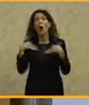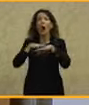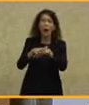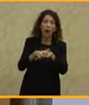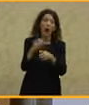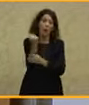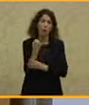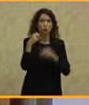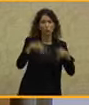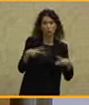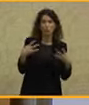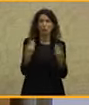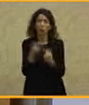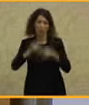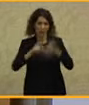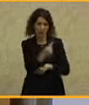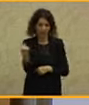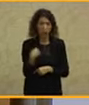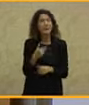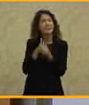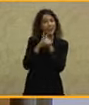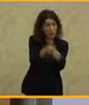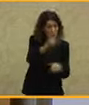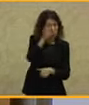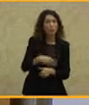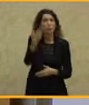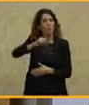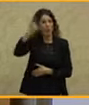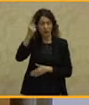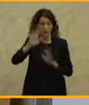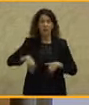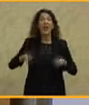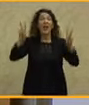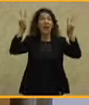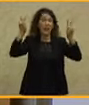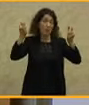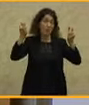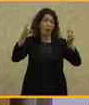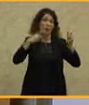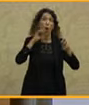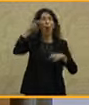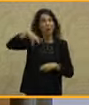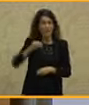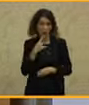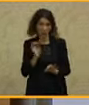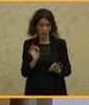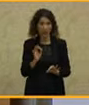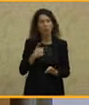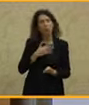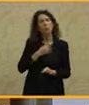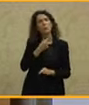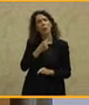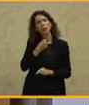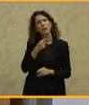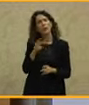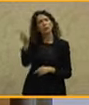el seguimiento y, sobre todo, algo muy importante. No lo dice este año el lema de la OMS, pero a mí me